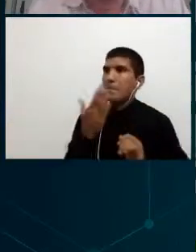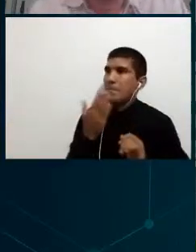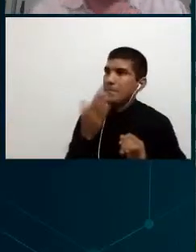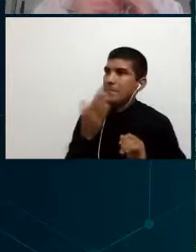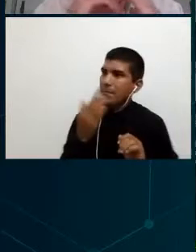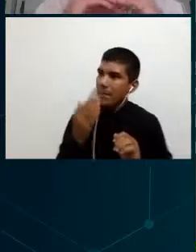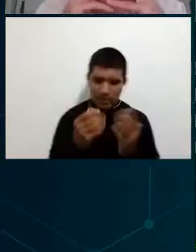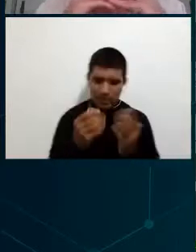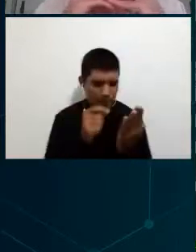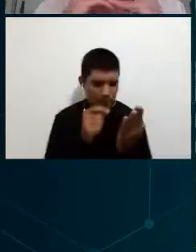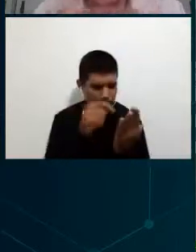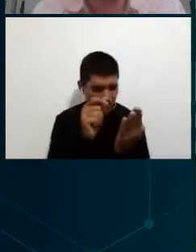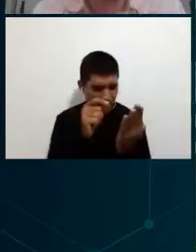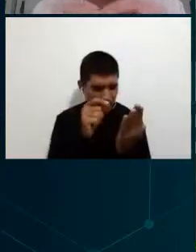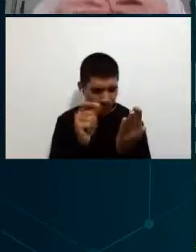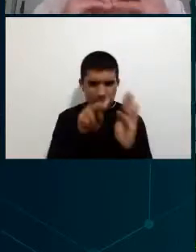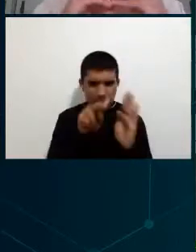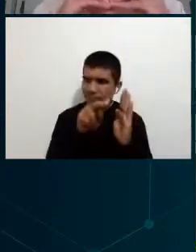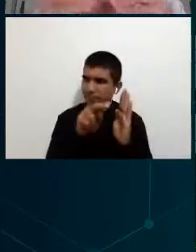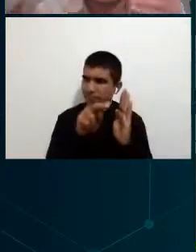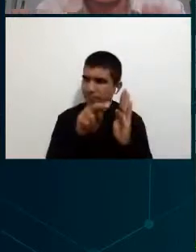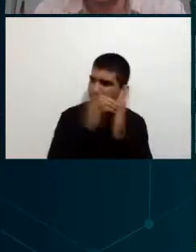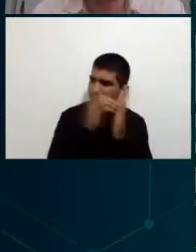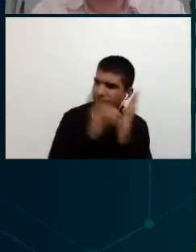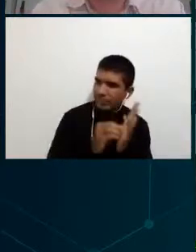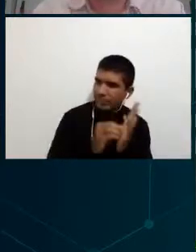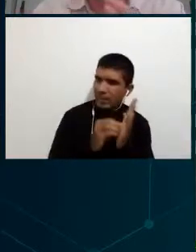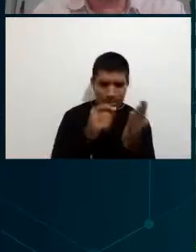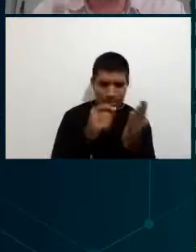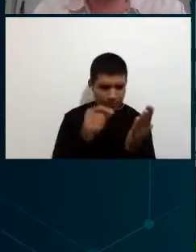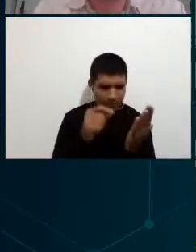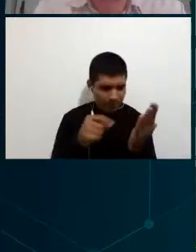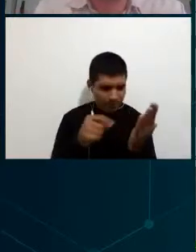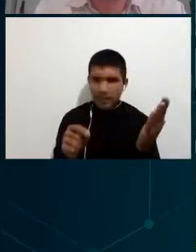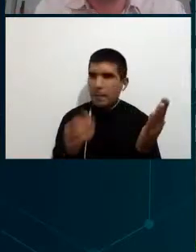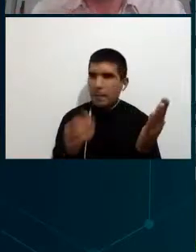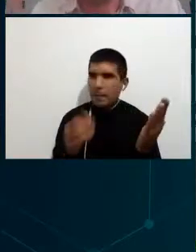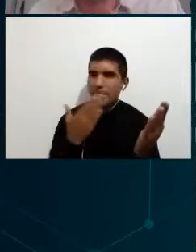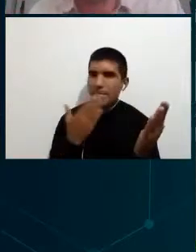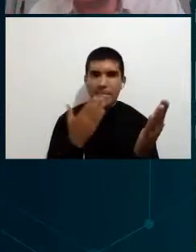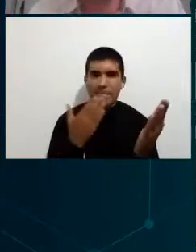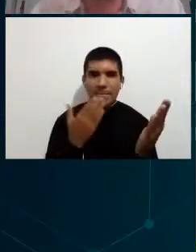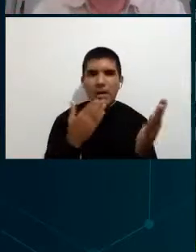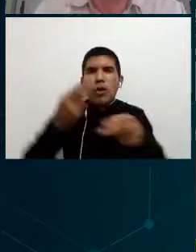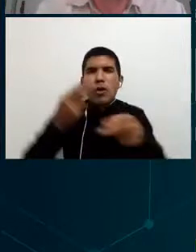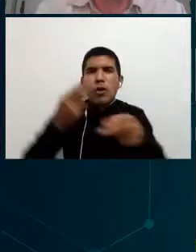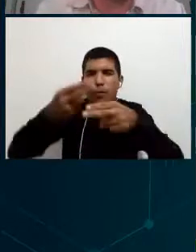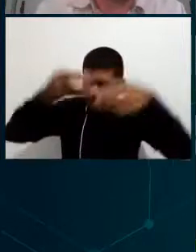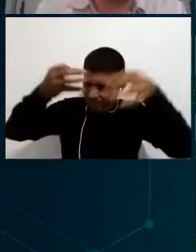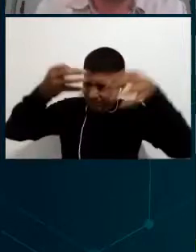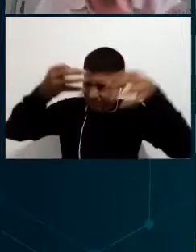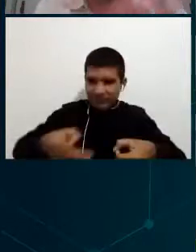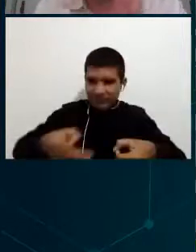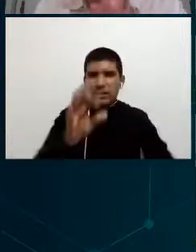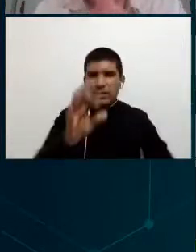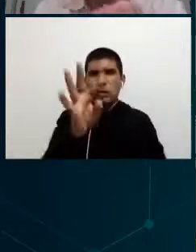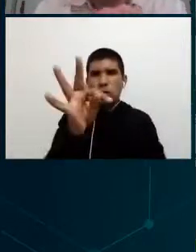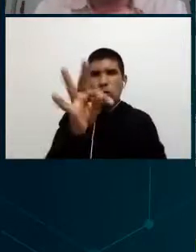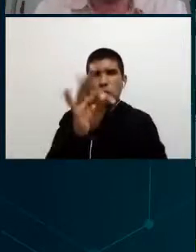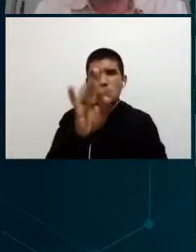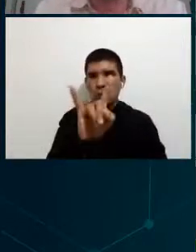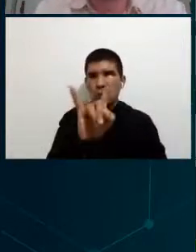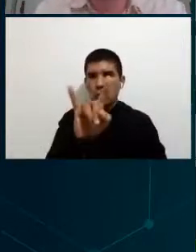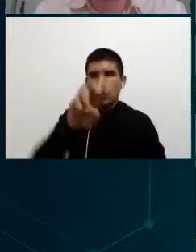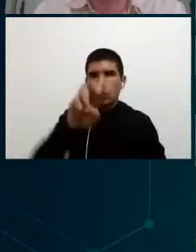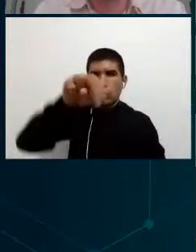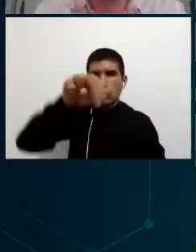no era así y que se crea un túnel lógico donde el tiempo de transmisión no me va a depender significativamente de la cantidad de